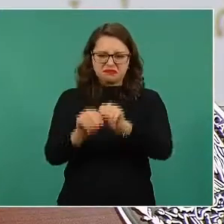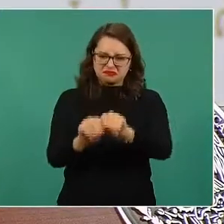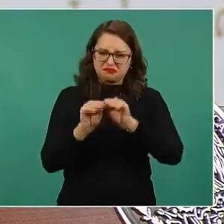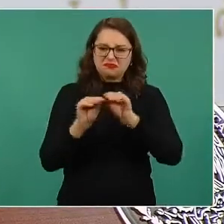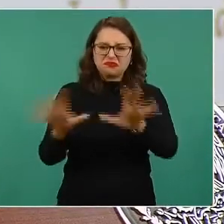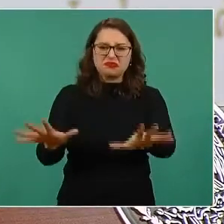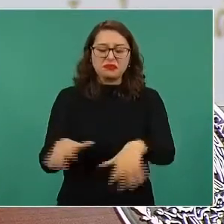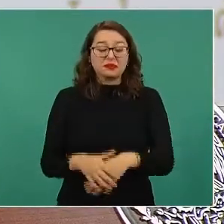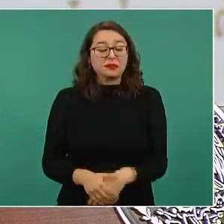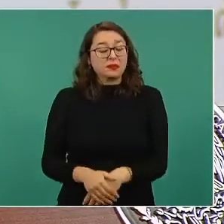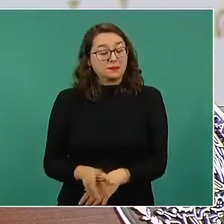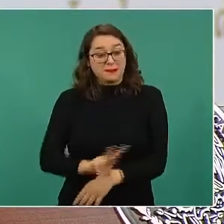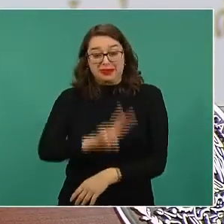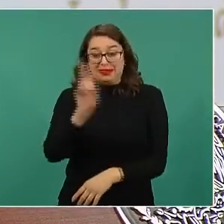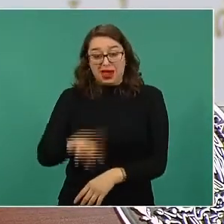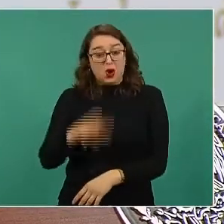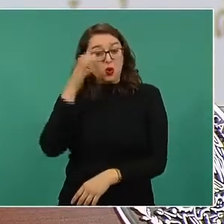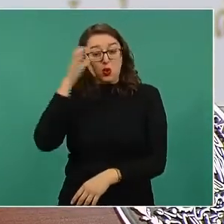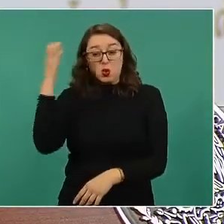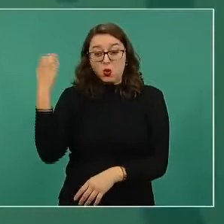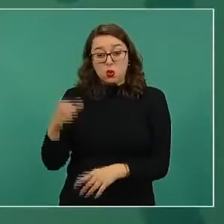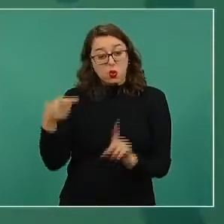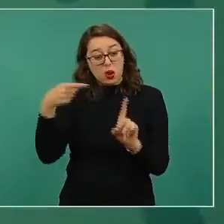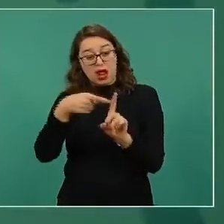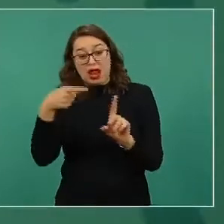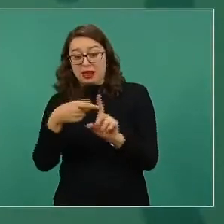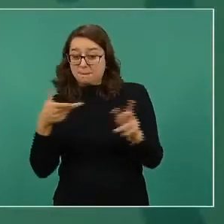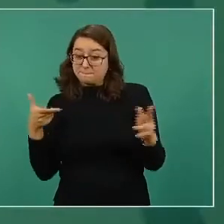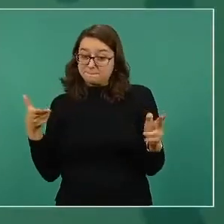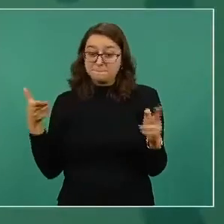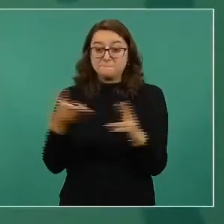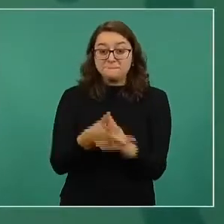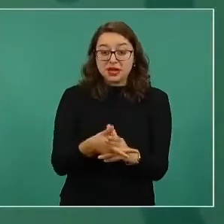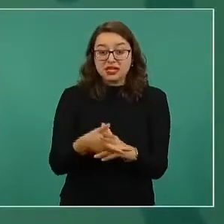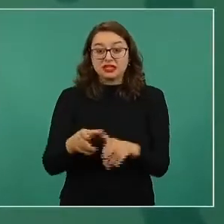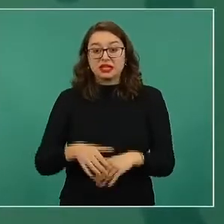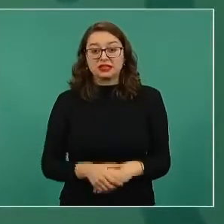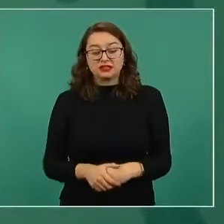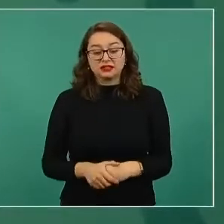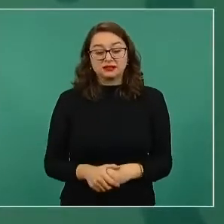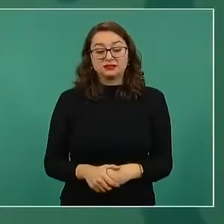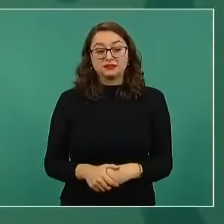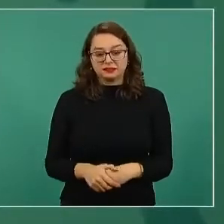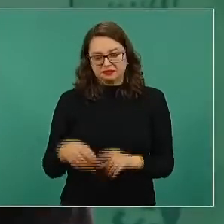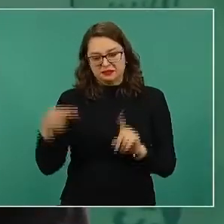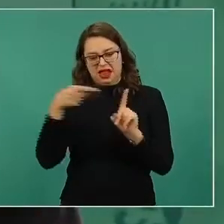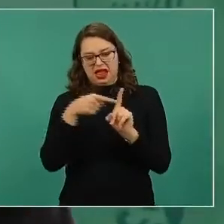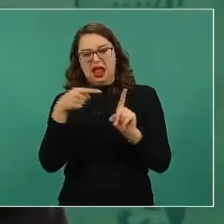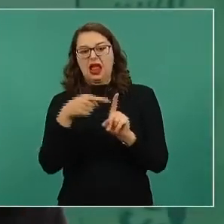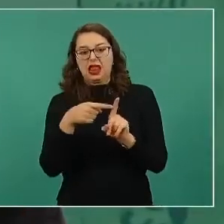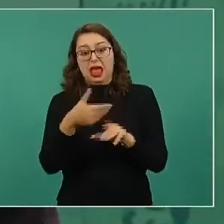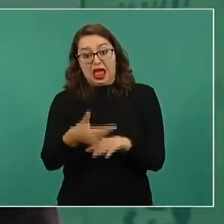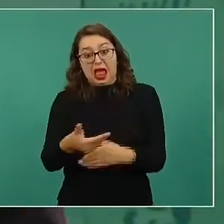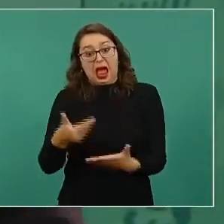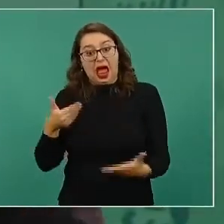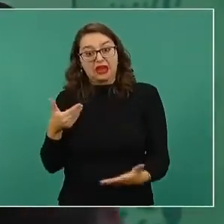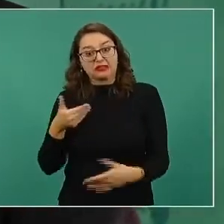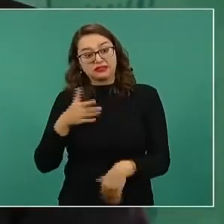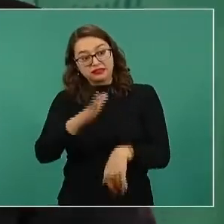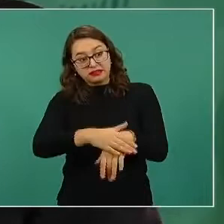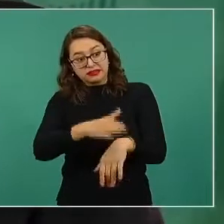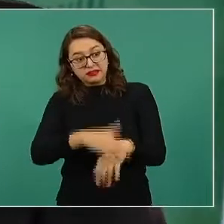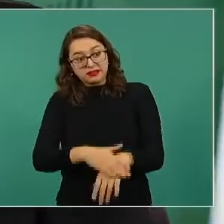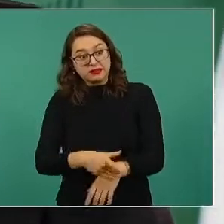manera cruel, cuando les dijo: le muerden la mano a quien les quitó el